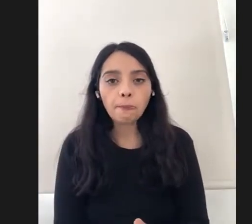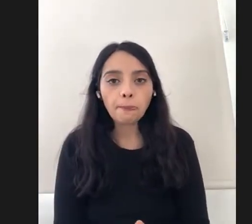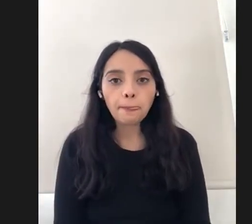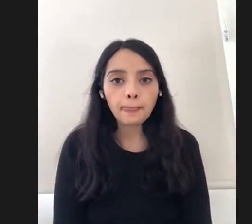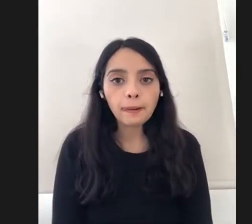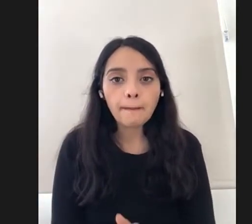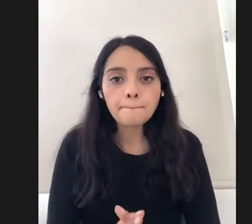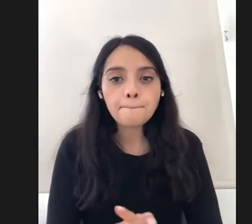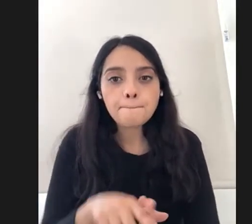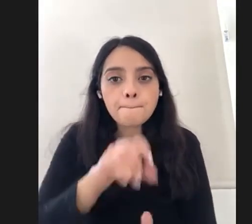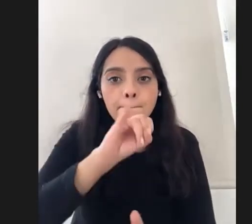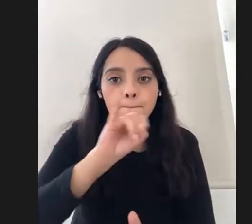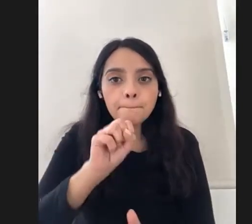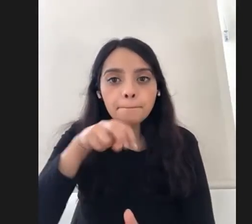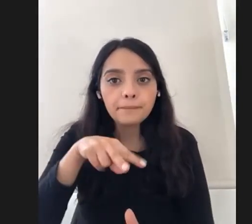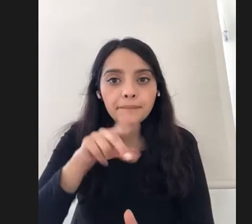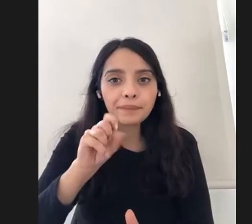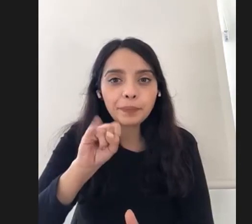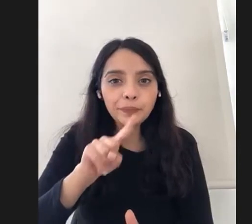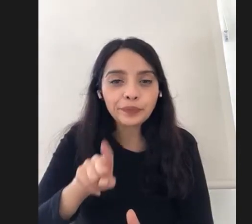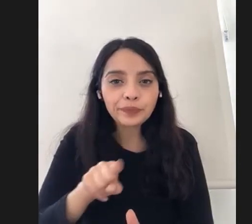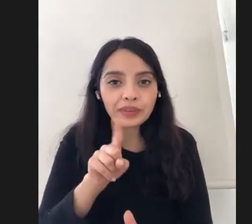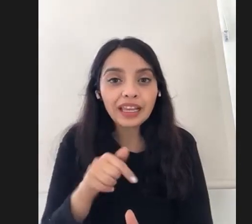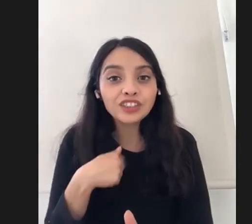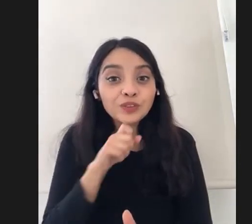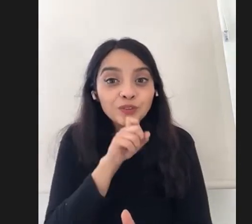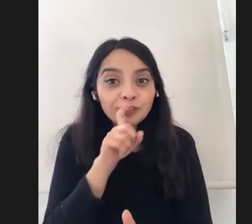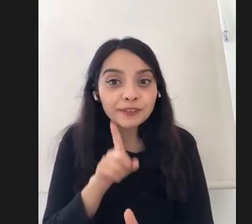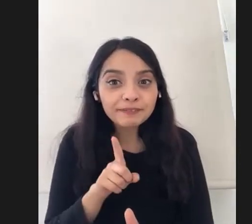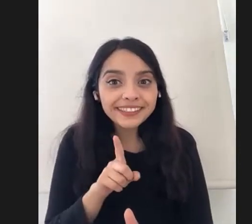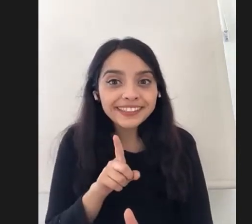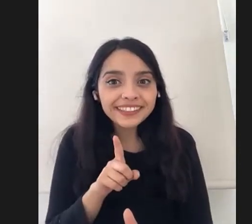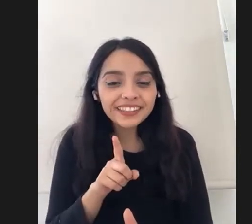Juan Luis. Sí, yo tengo una pregunta para